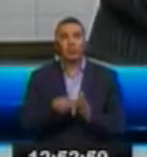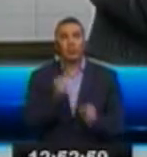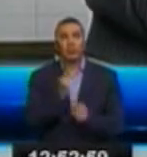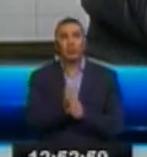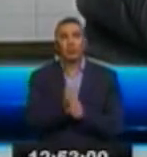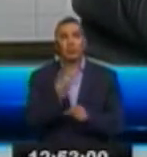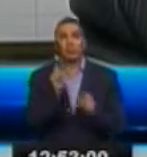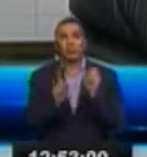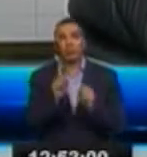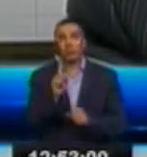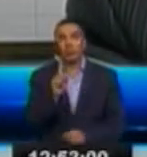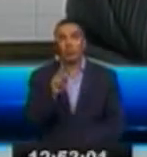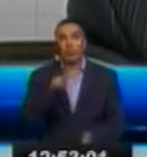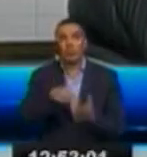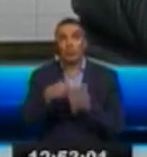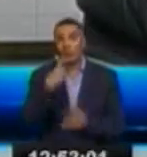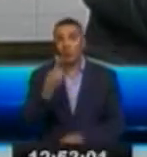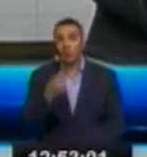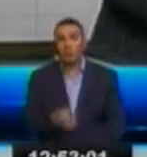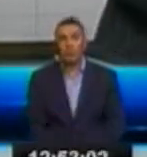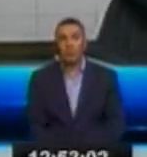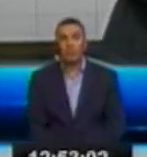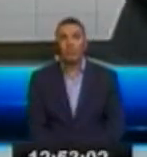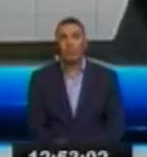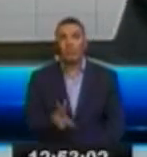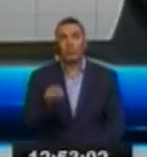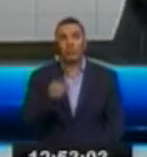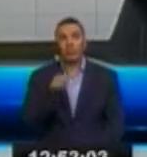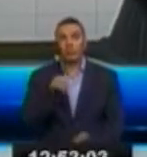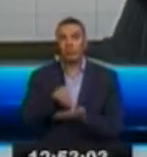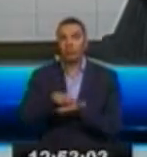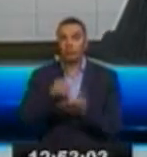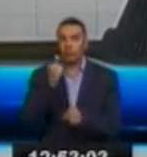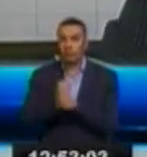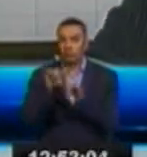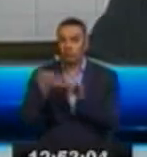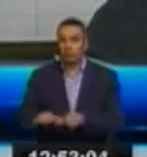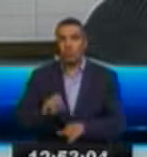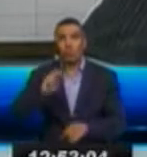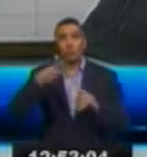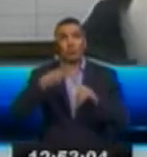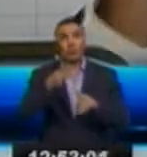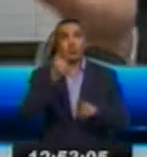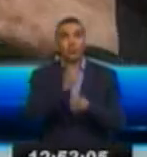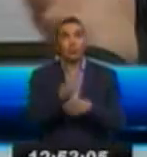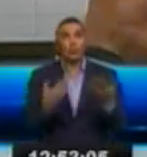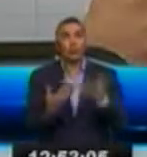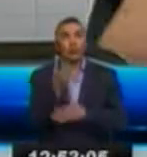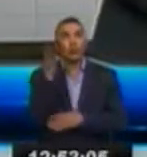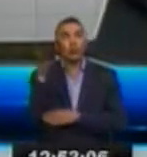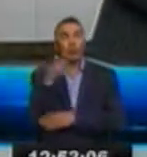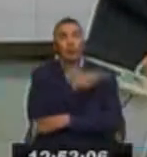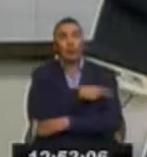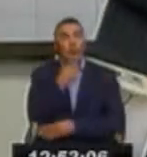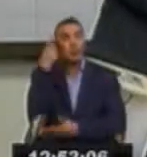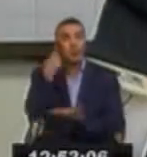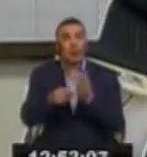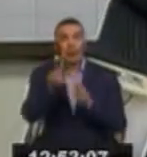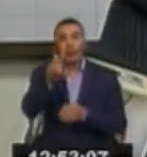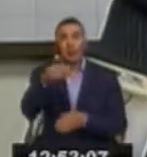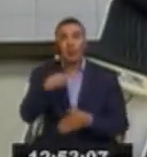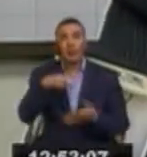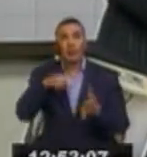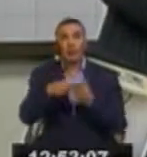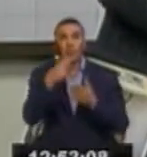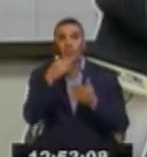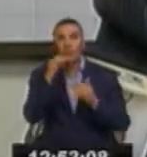personales. Uno, declarando sin efecto el nombramiento de él. Y segundo, designando a los nuevos profesores para que no haya el